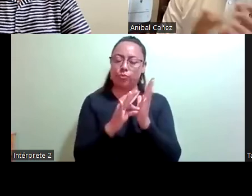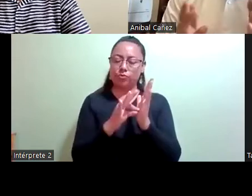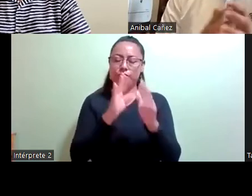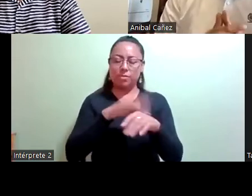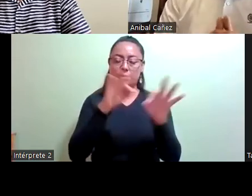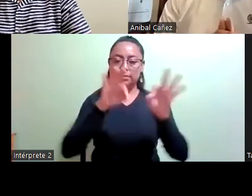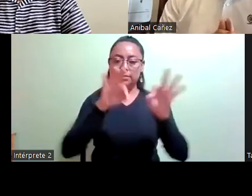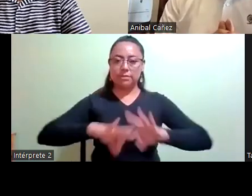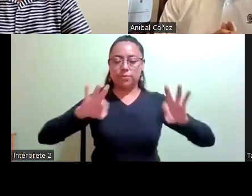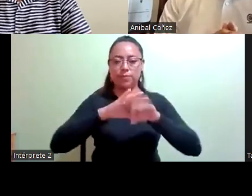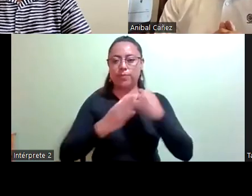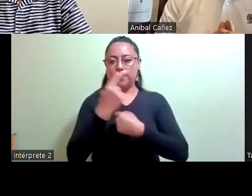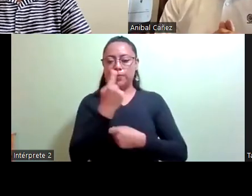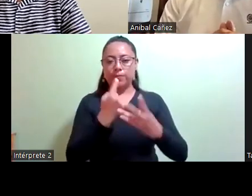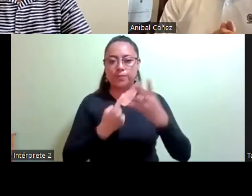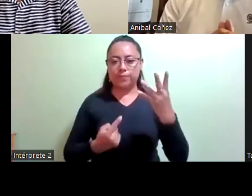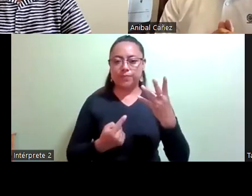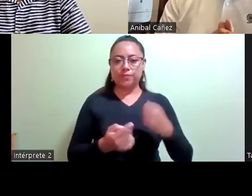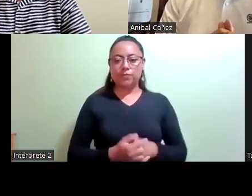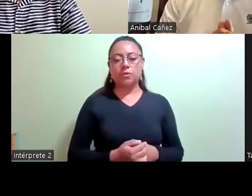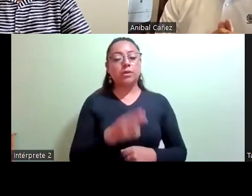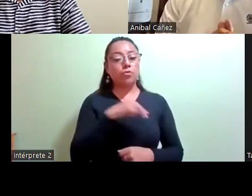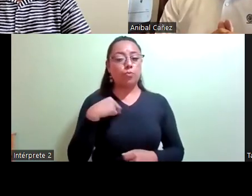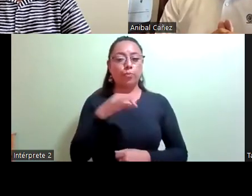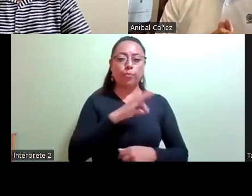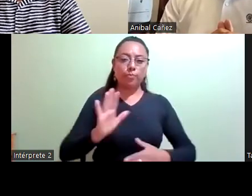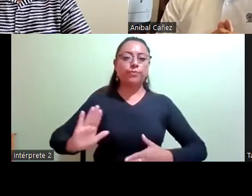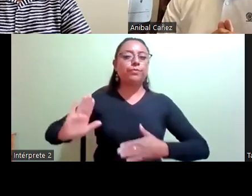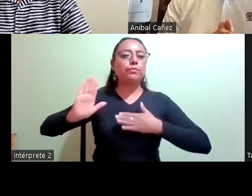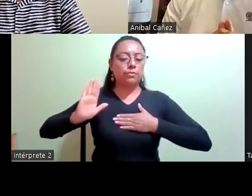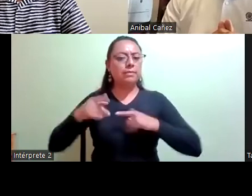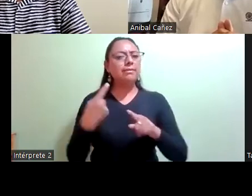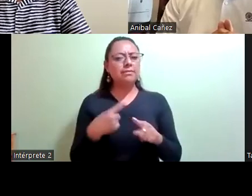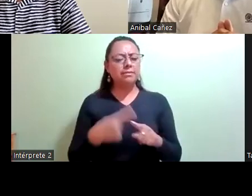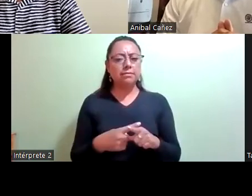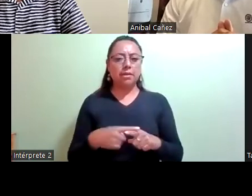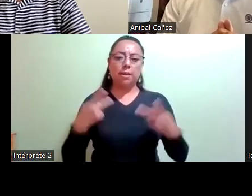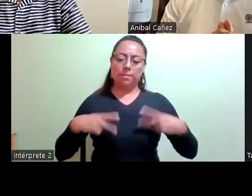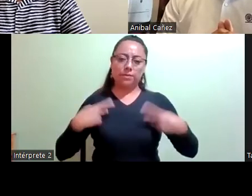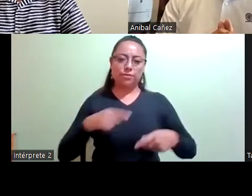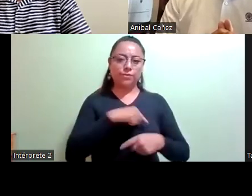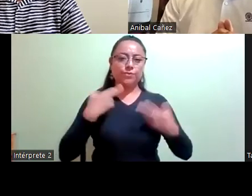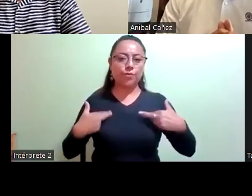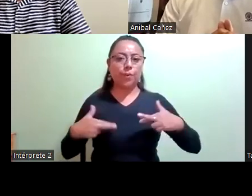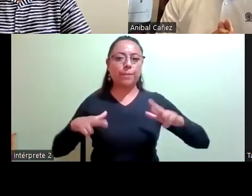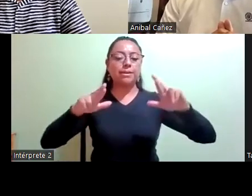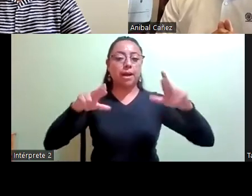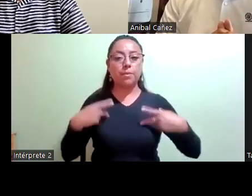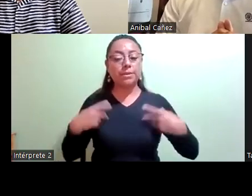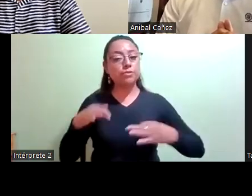tomar compromiso quienes somos representantes populares, porque nos queda muy claro que